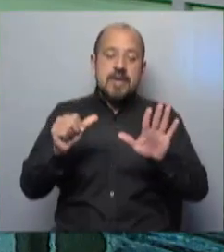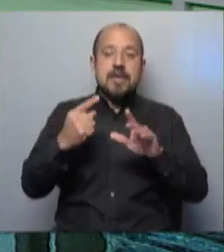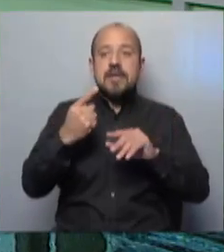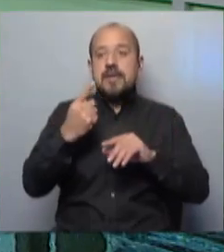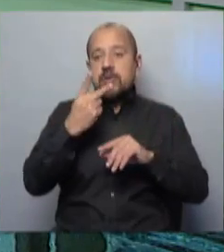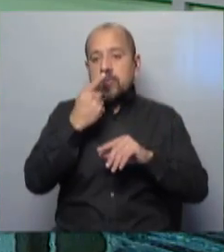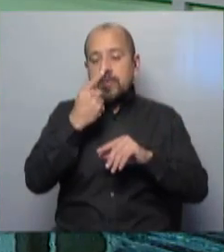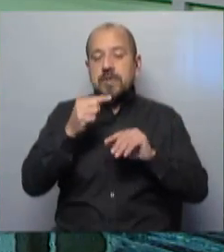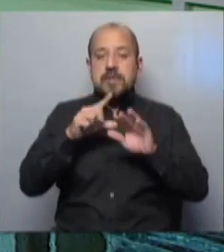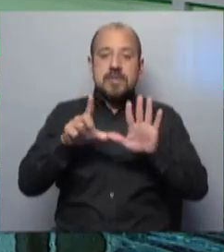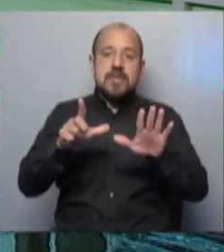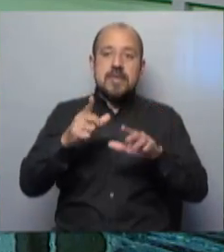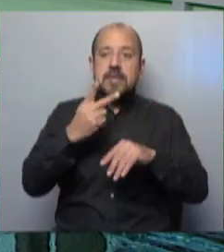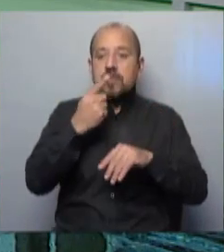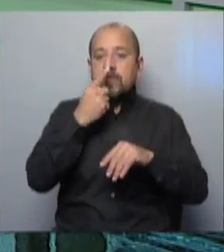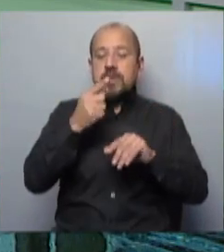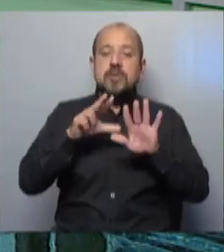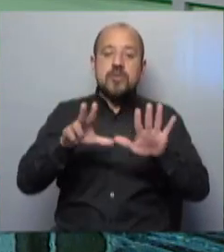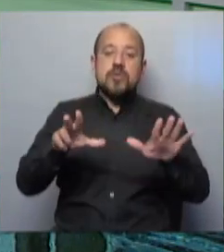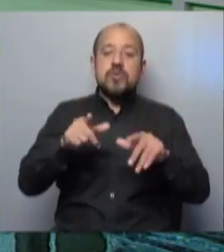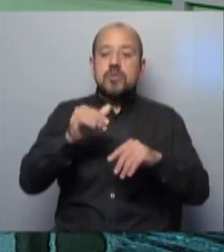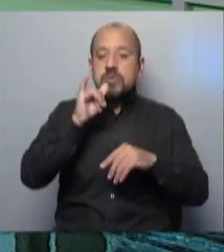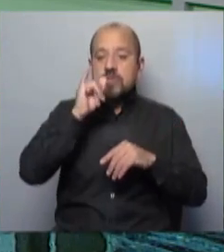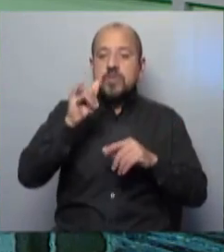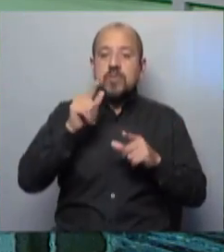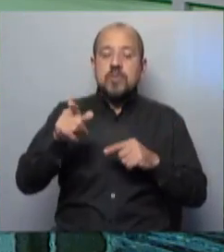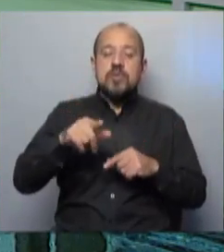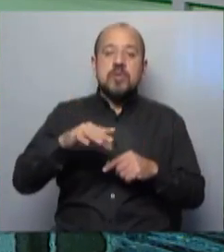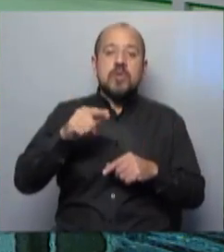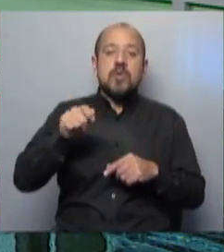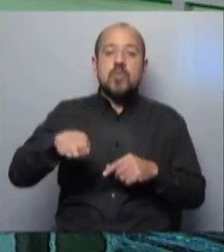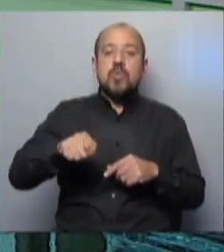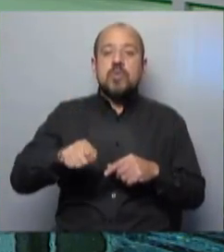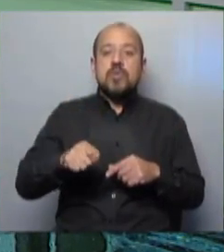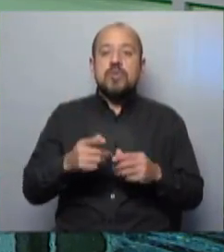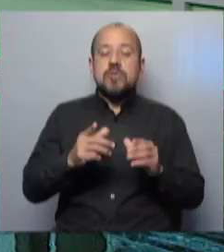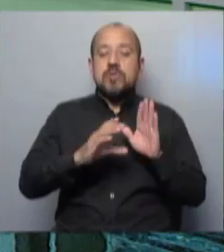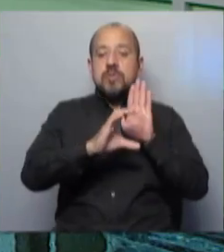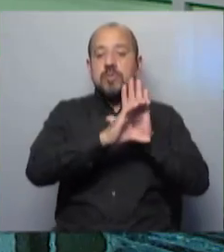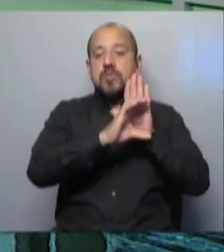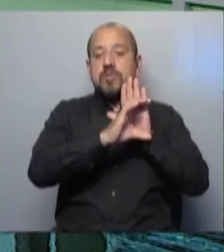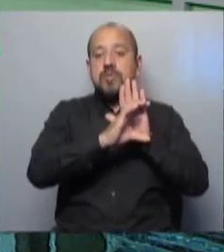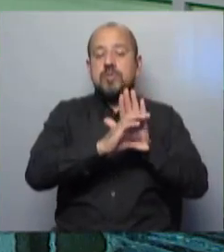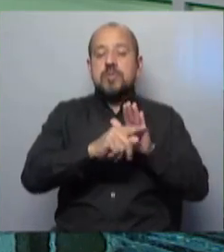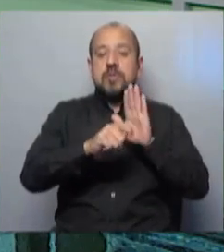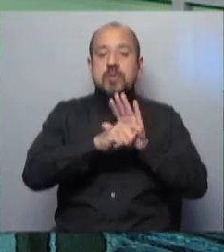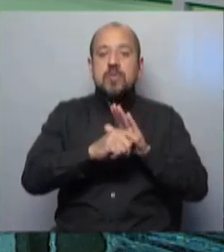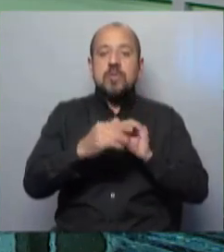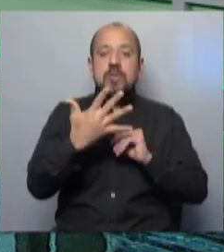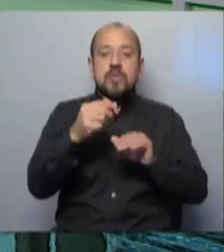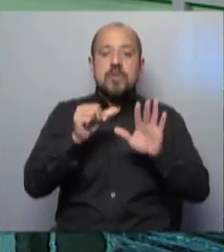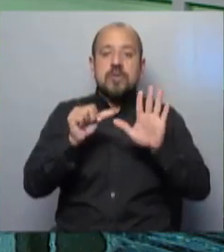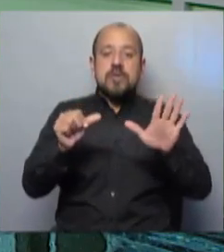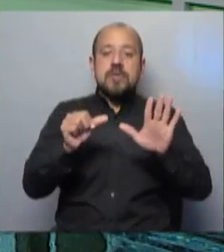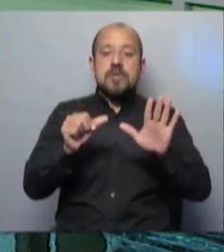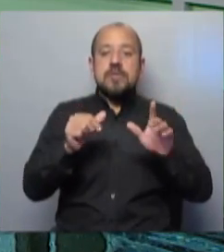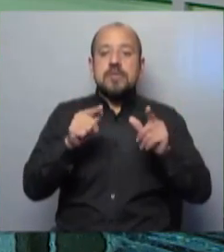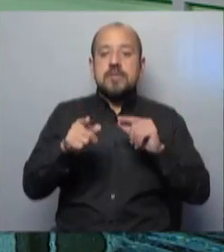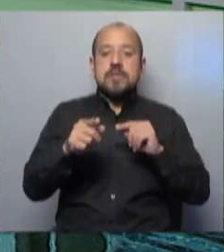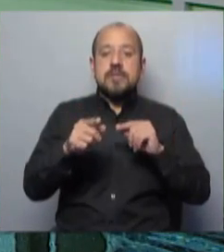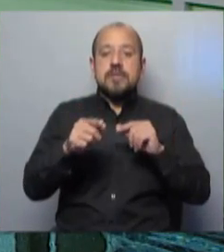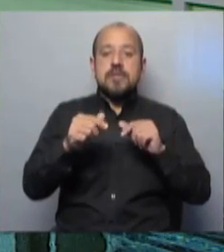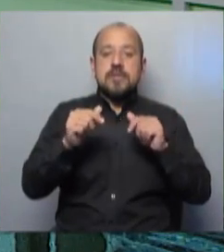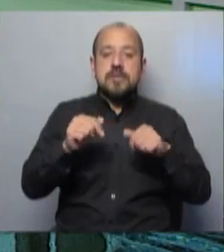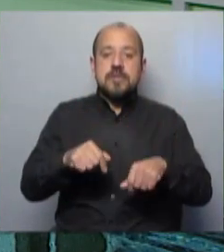he hecho estas estas estas denuncias a la suprema corte de justicia de inconstitucionalidad del artículo 56 de la actual de la